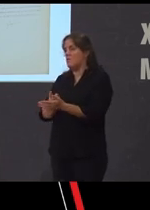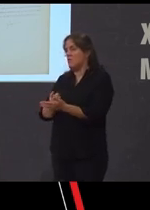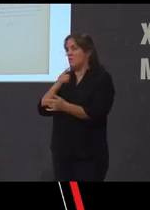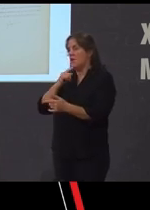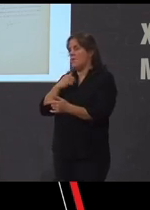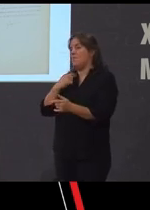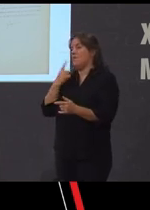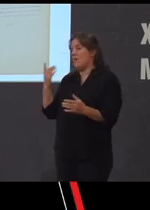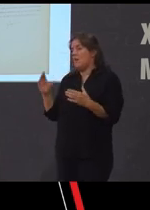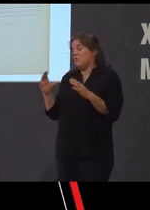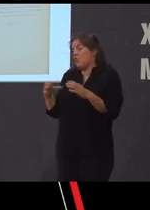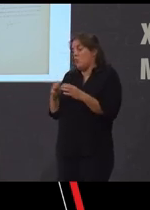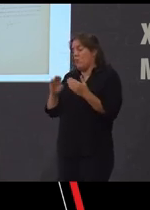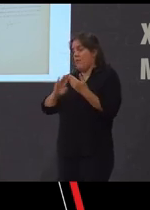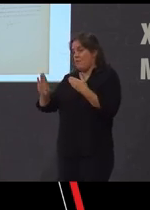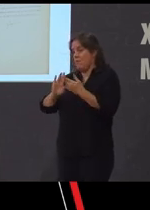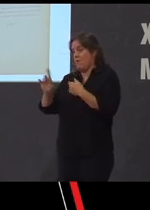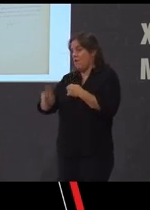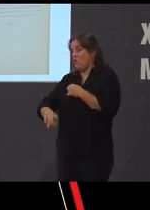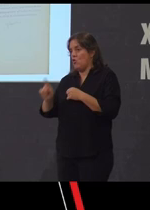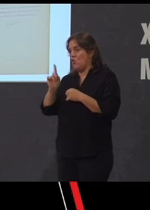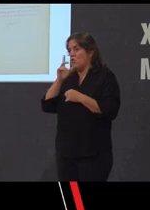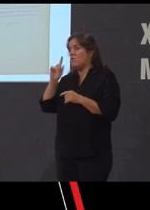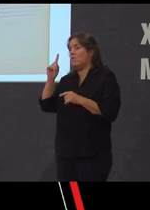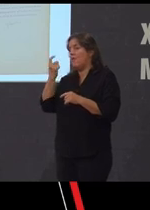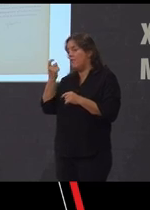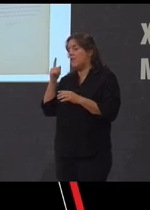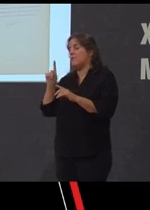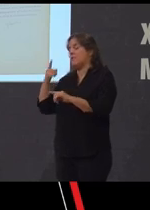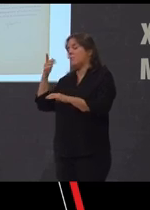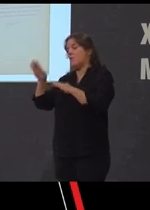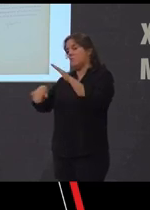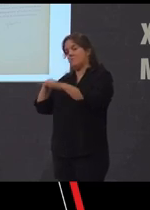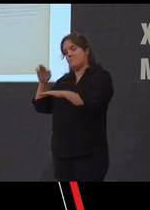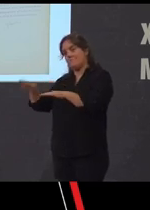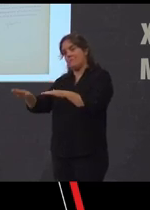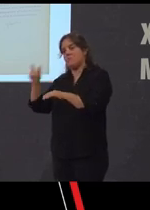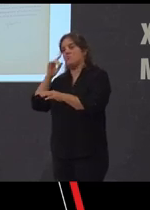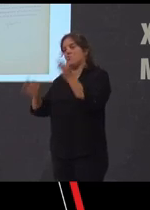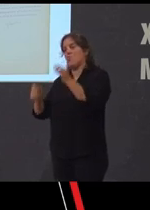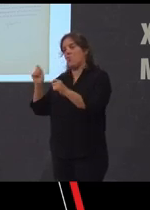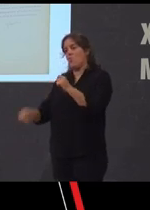ámbito judicial. Pero, por lo menos, hai un instrumento que recolle